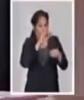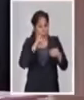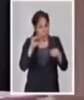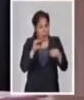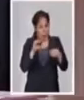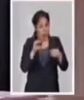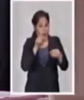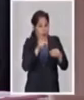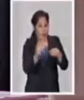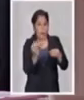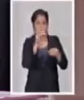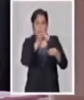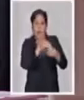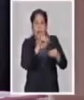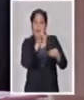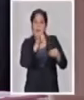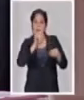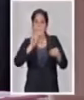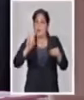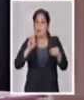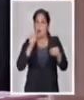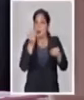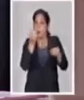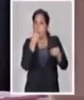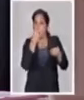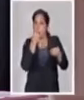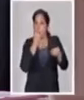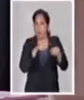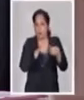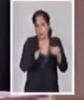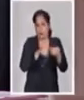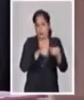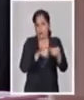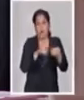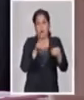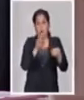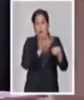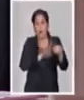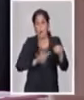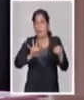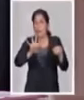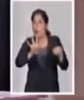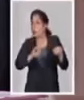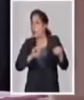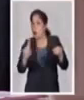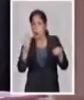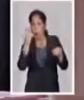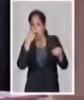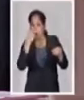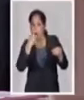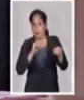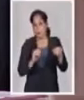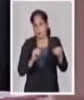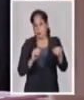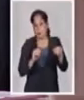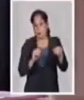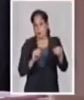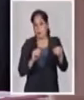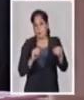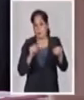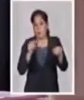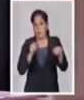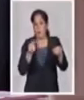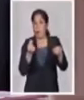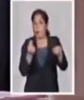sigue integrada por 19 productos alimenticios, 4 productos no alimenticios y que en el orden